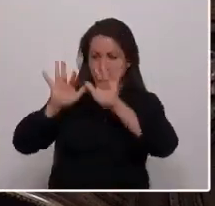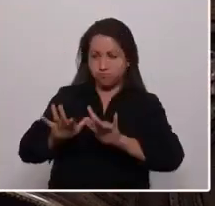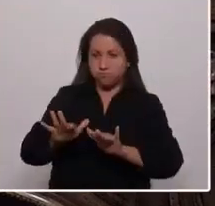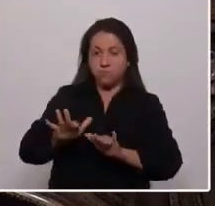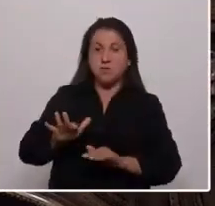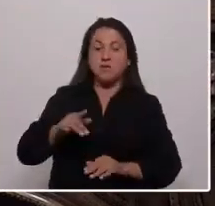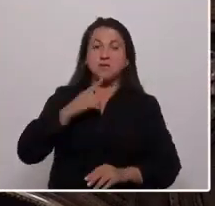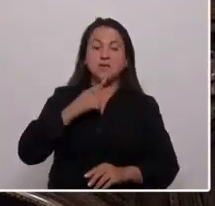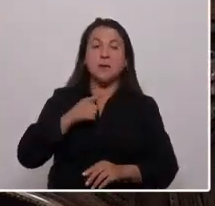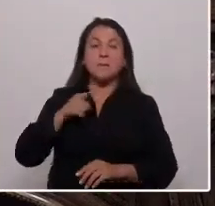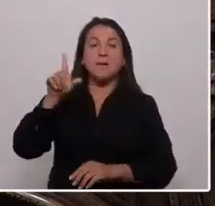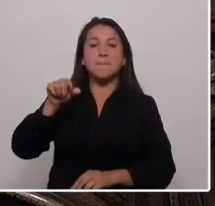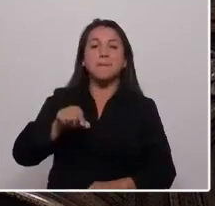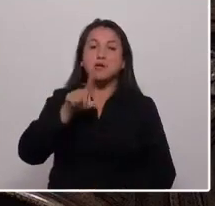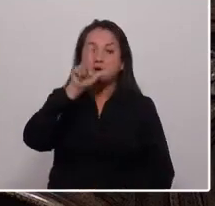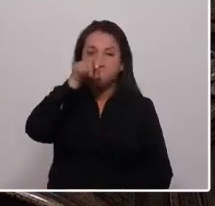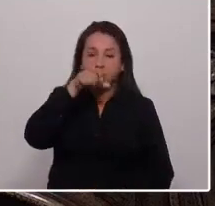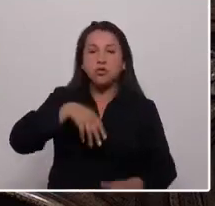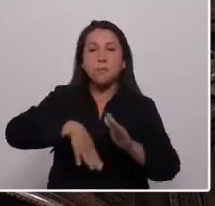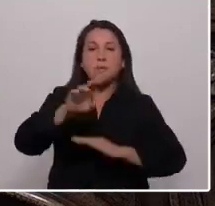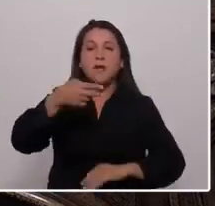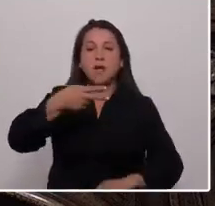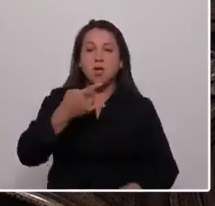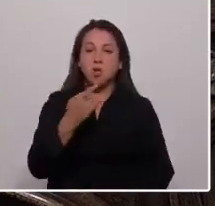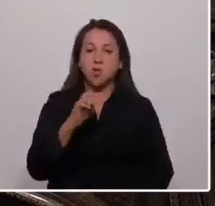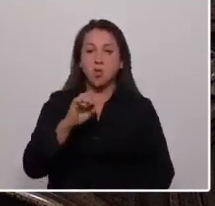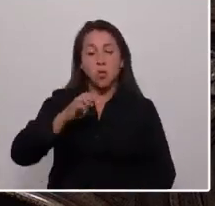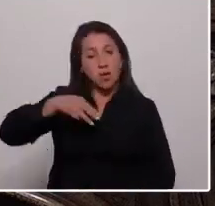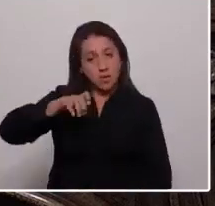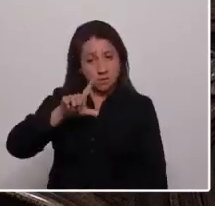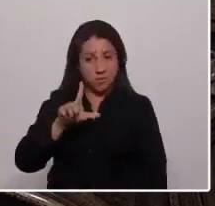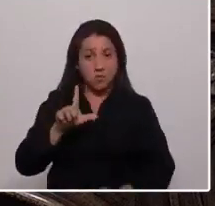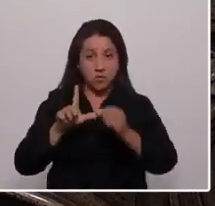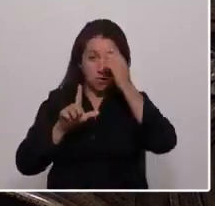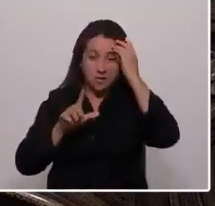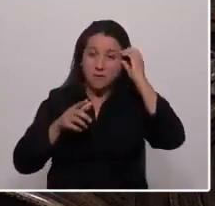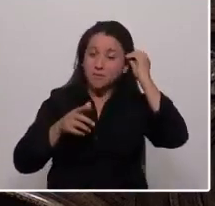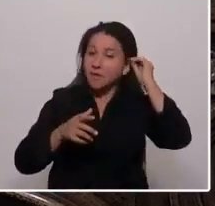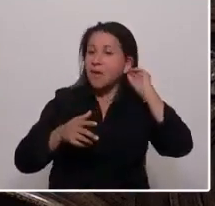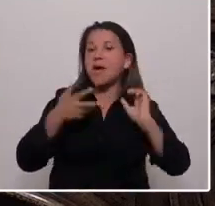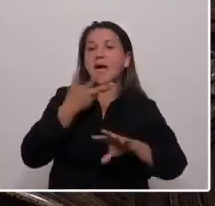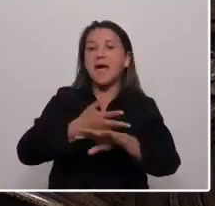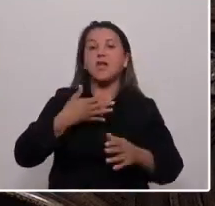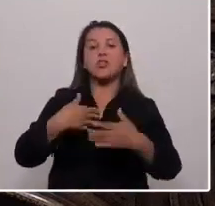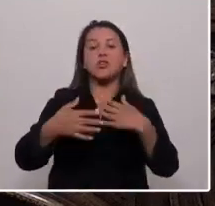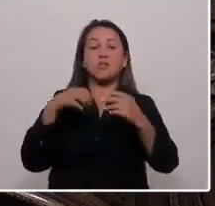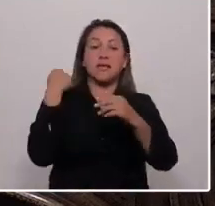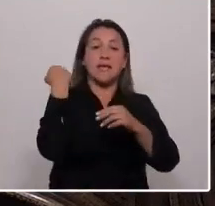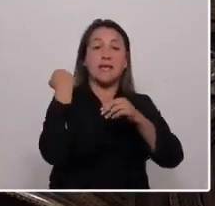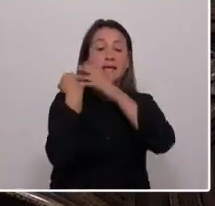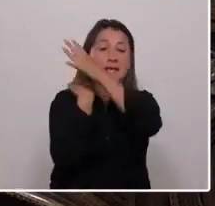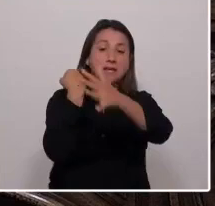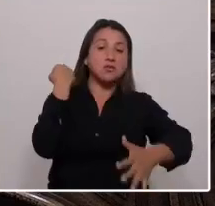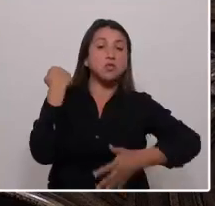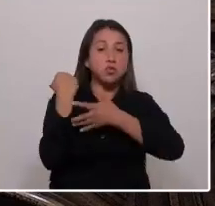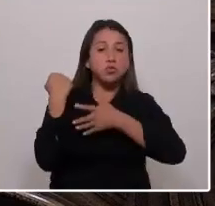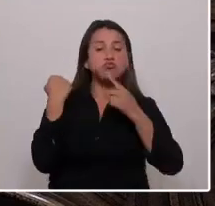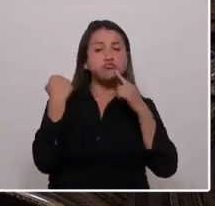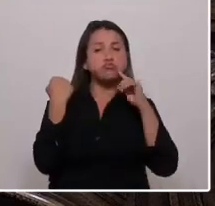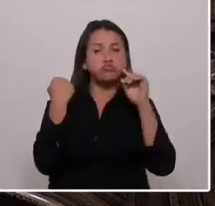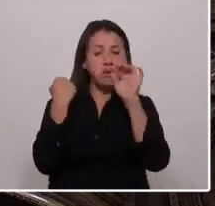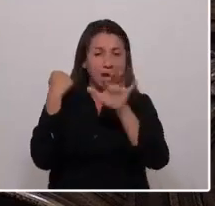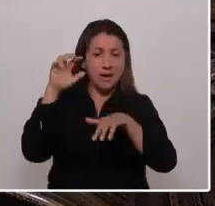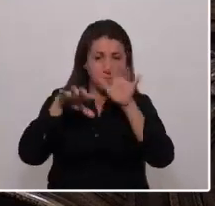y Más Huemul, que los chilenos tenemos en el cóndor y en el huemul, en nuestro escudo, un símbolo expresivo como pocos, y que resalta